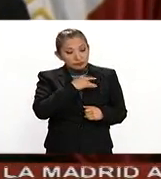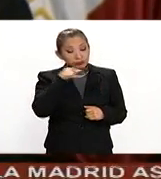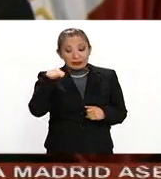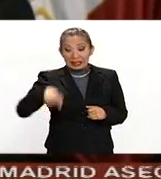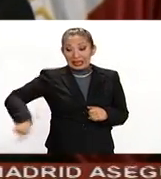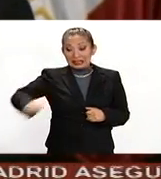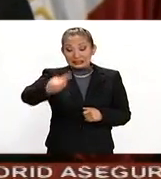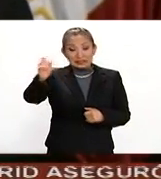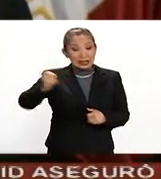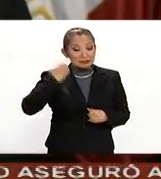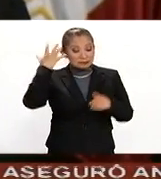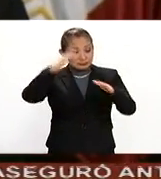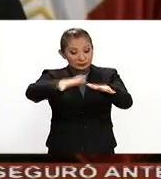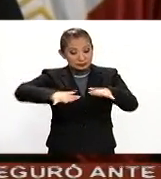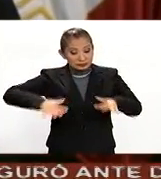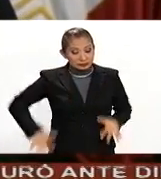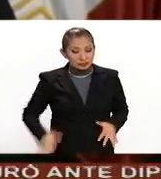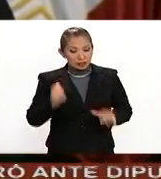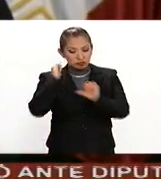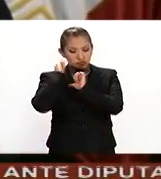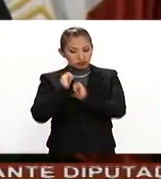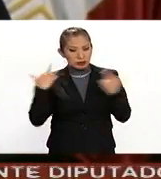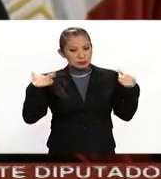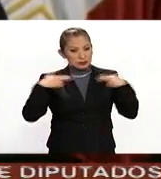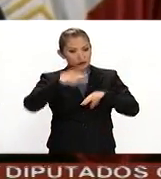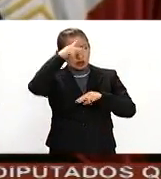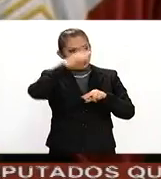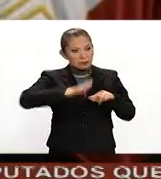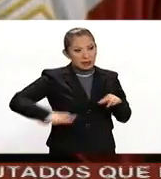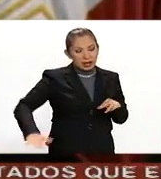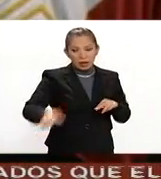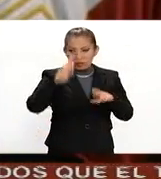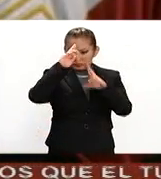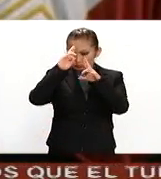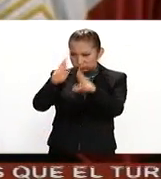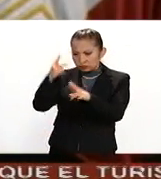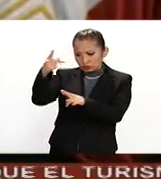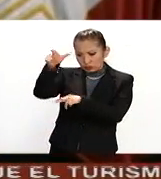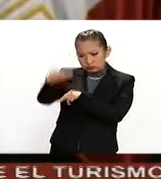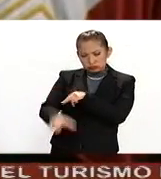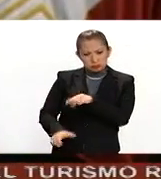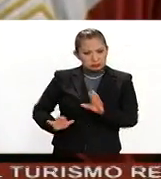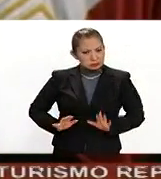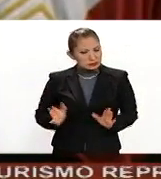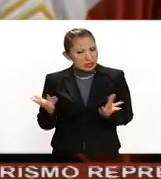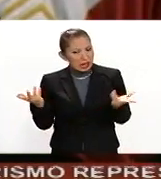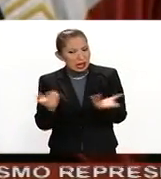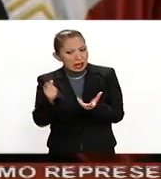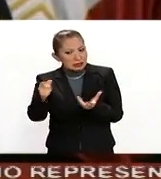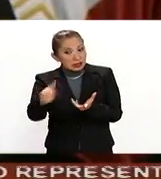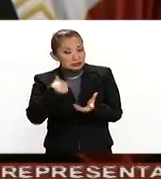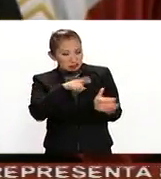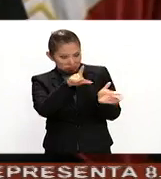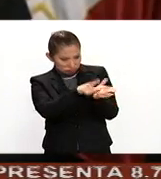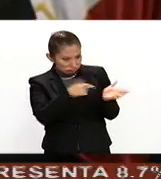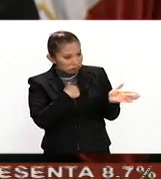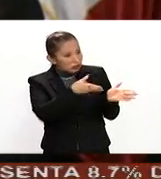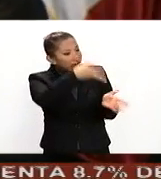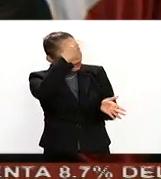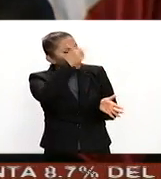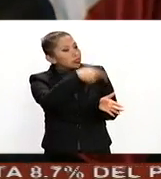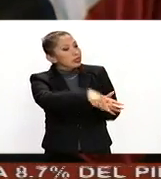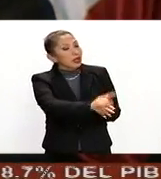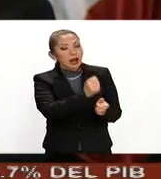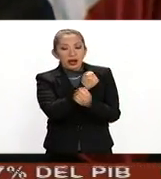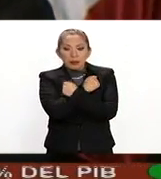a esta Asamblea, sede de la representación nacional, honrar esa conducta, que ha dado lección irreprochable